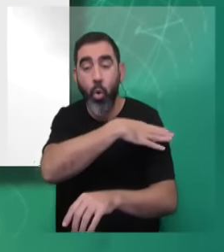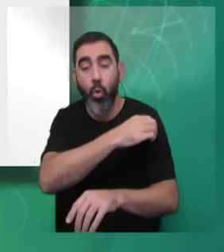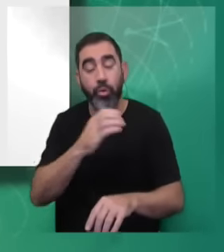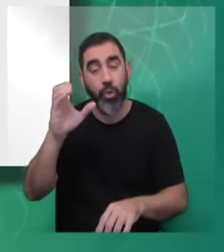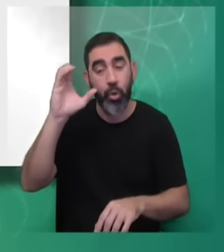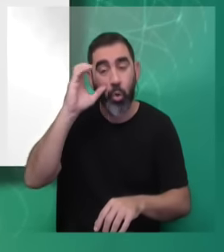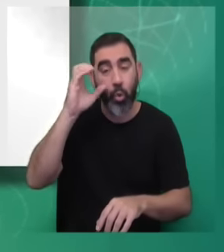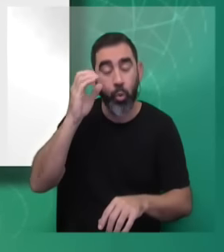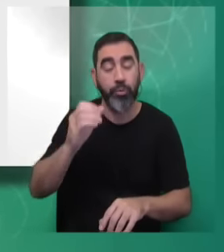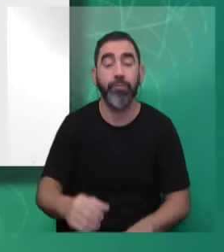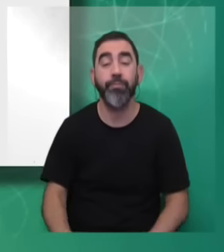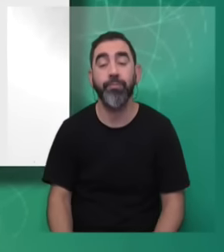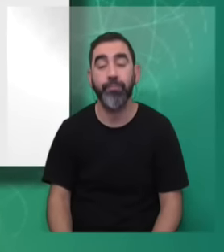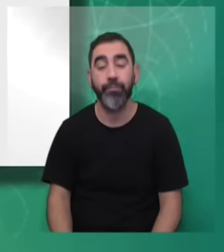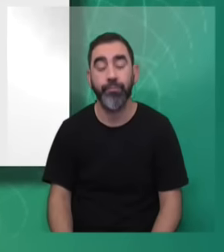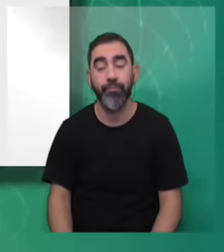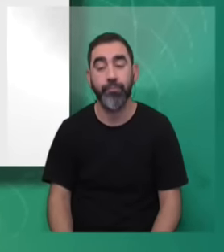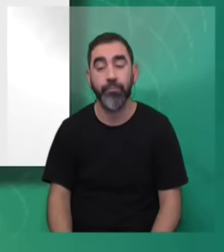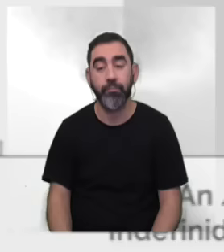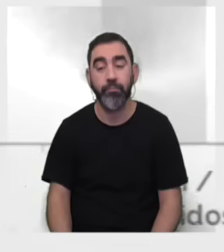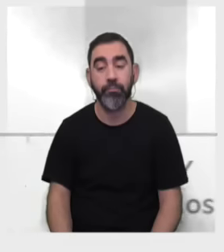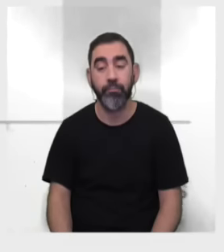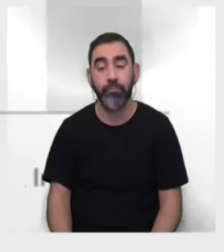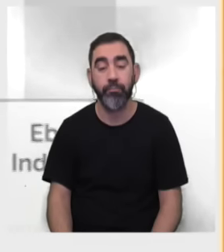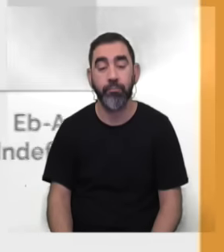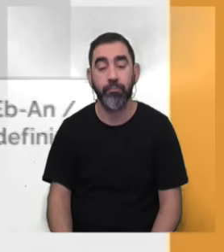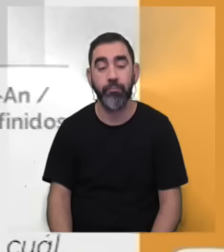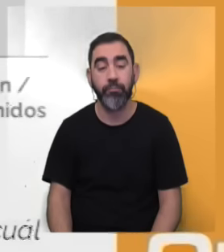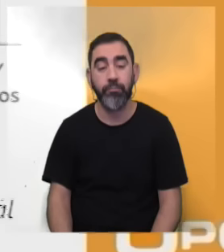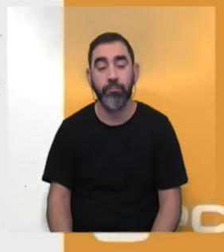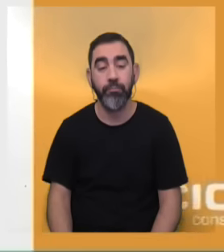Carolina cose como binomio para octubre